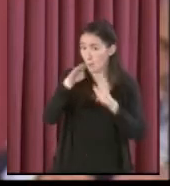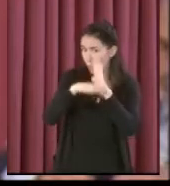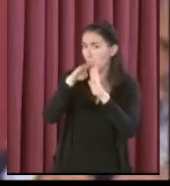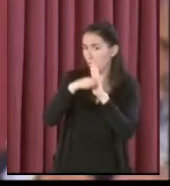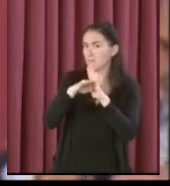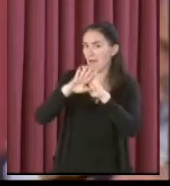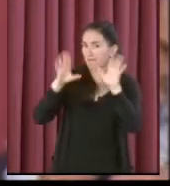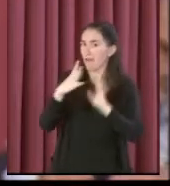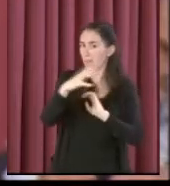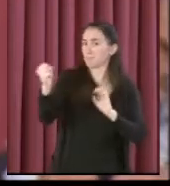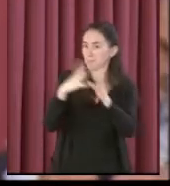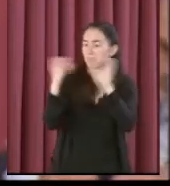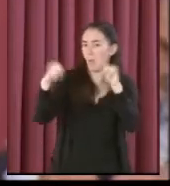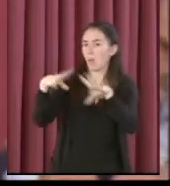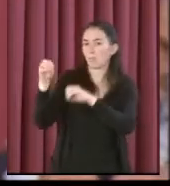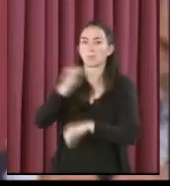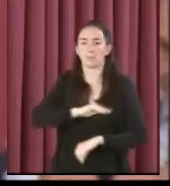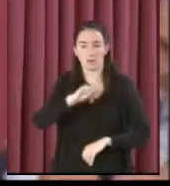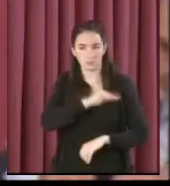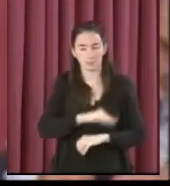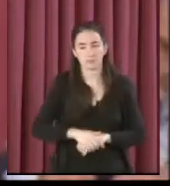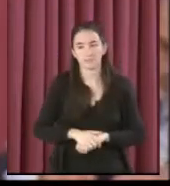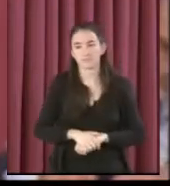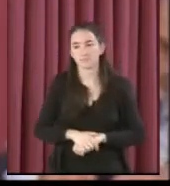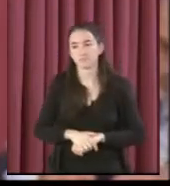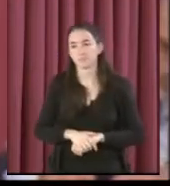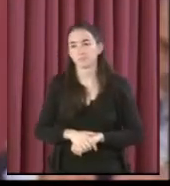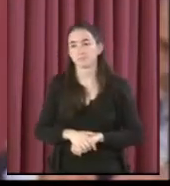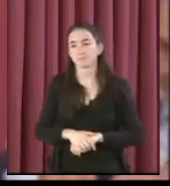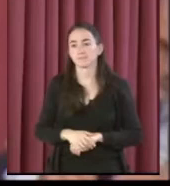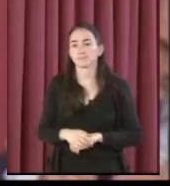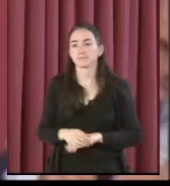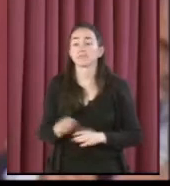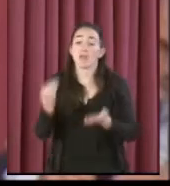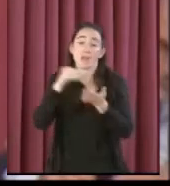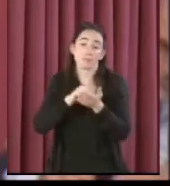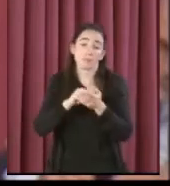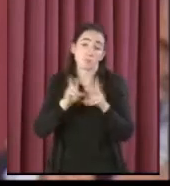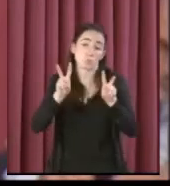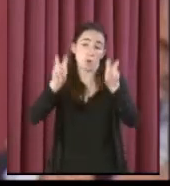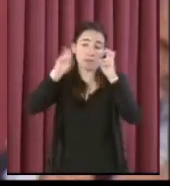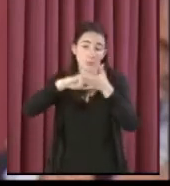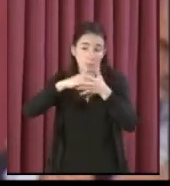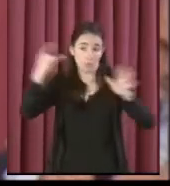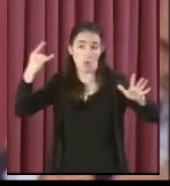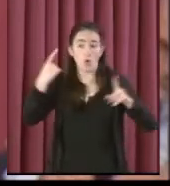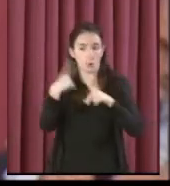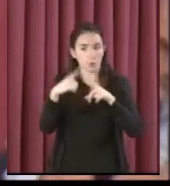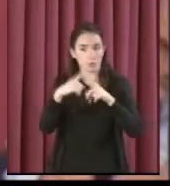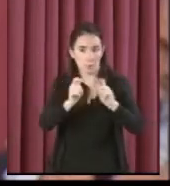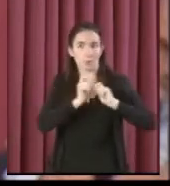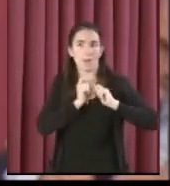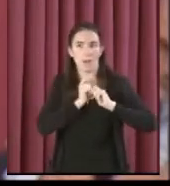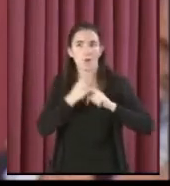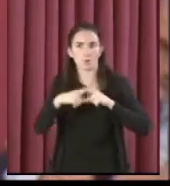buena aceptación. Y también de las manos de las TICs llegan nuevos avances interesantes en materia de